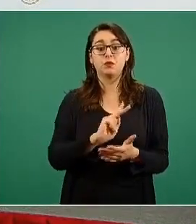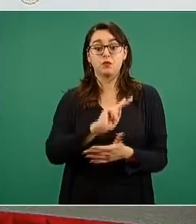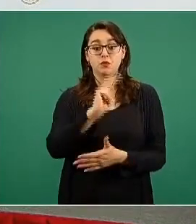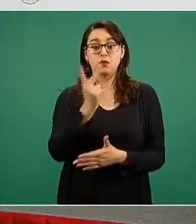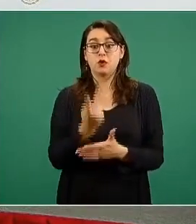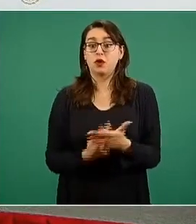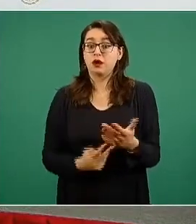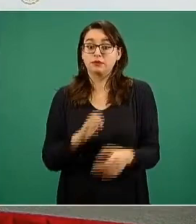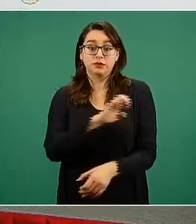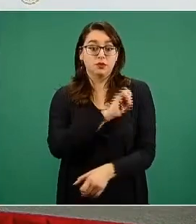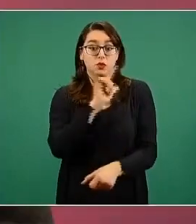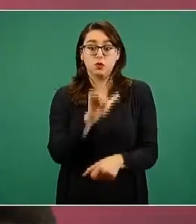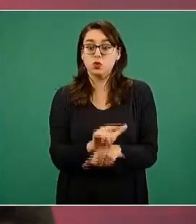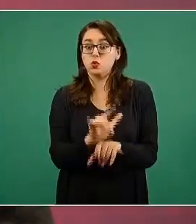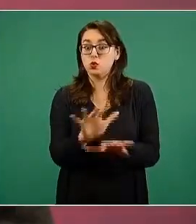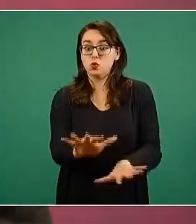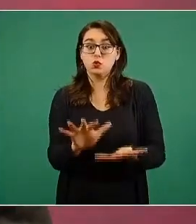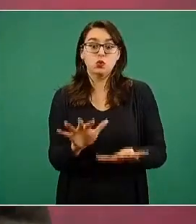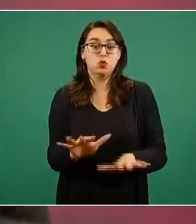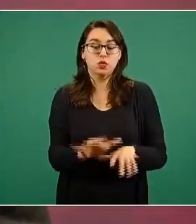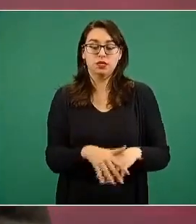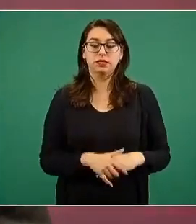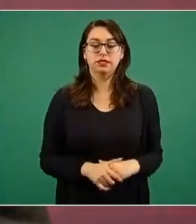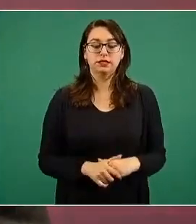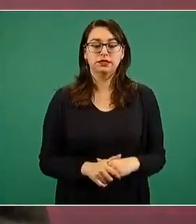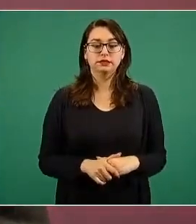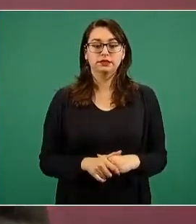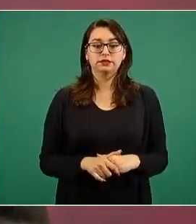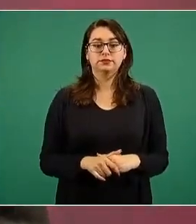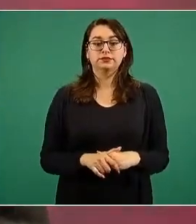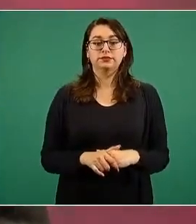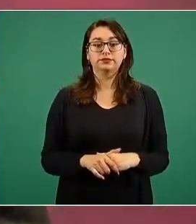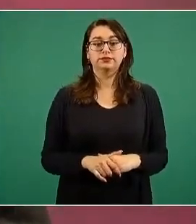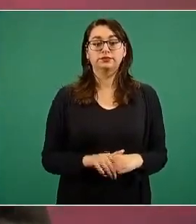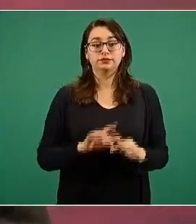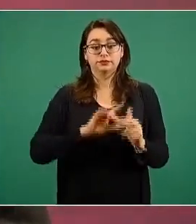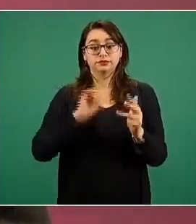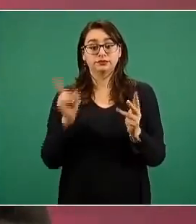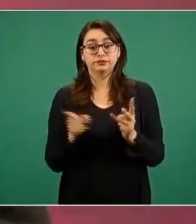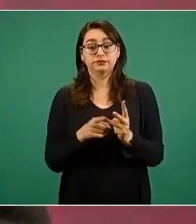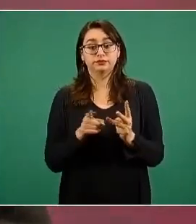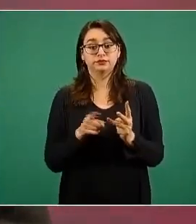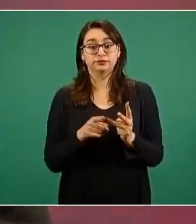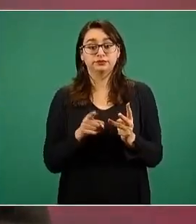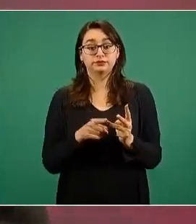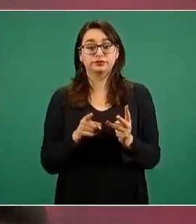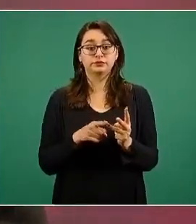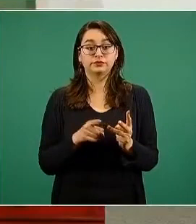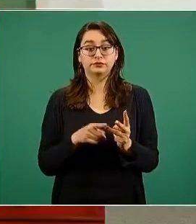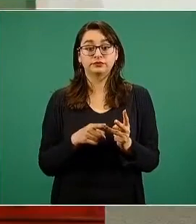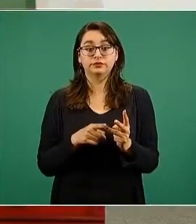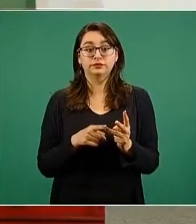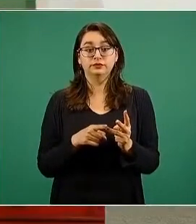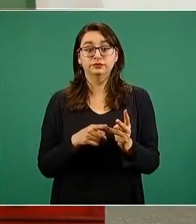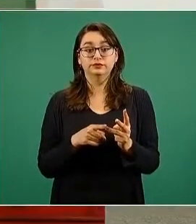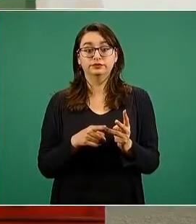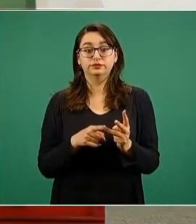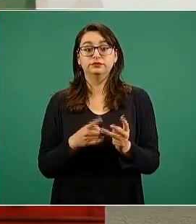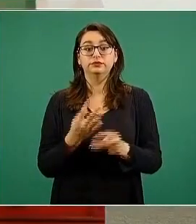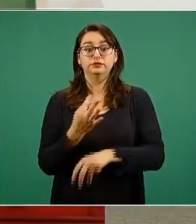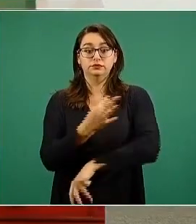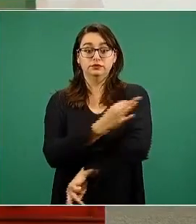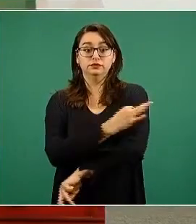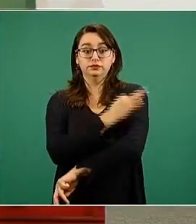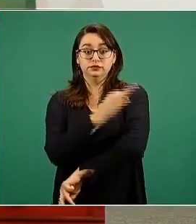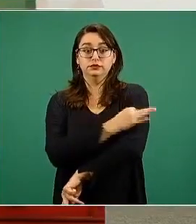programa impresionante, sin precedentes. Y la otra es la gran diferencia con esta vacuna